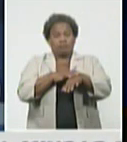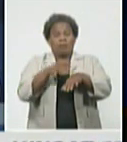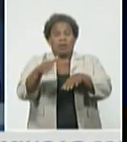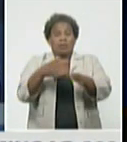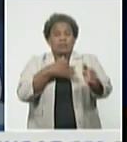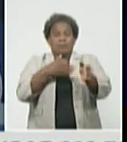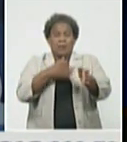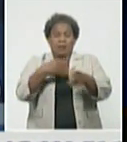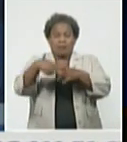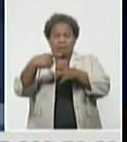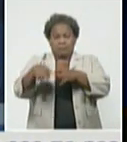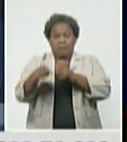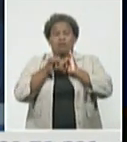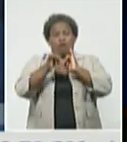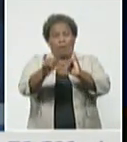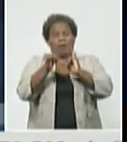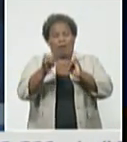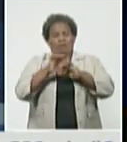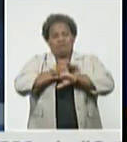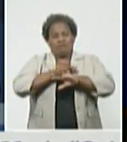ido informando.